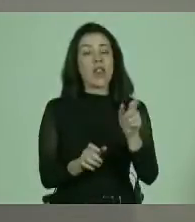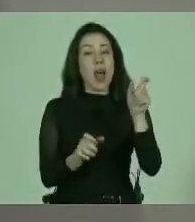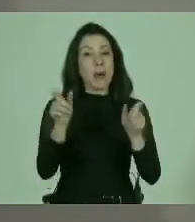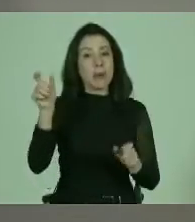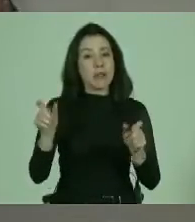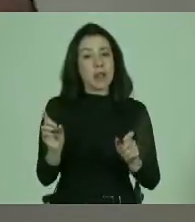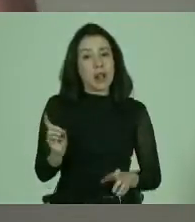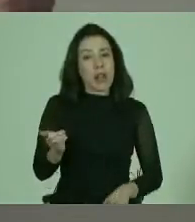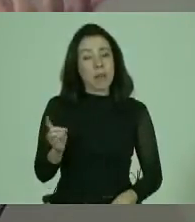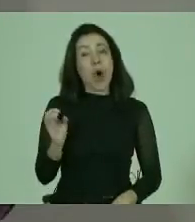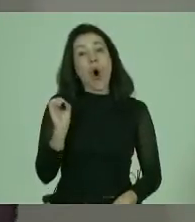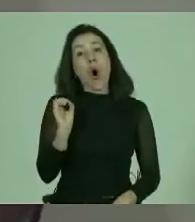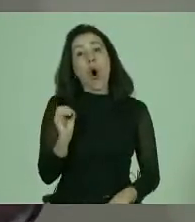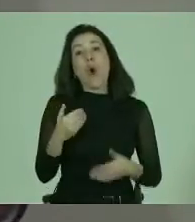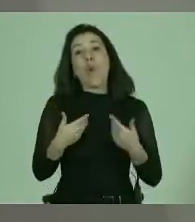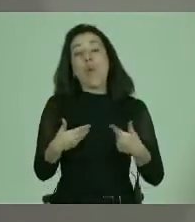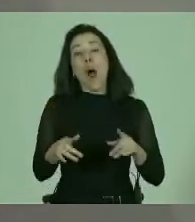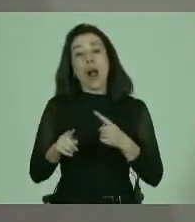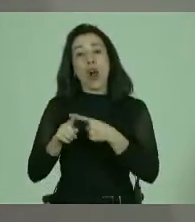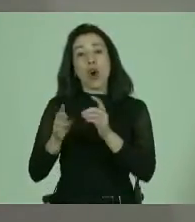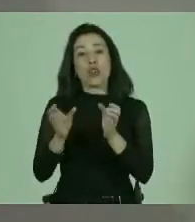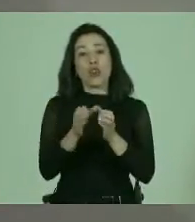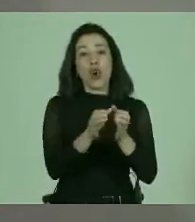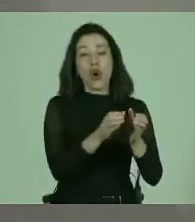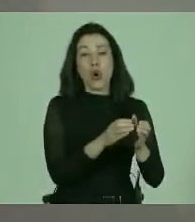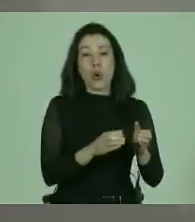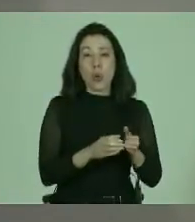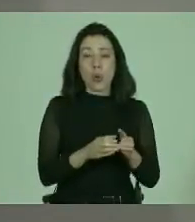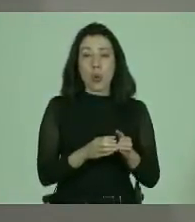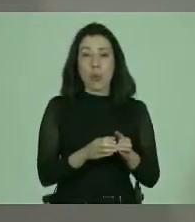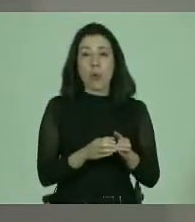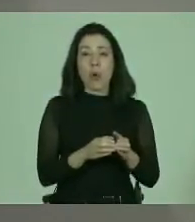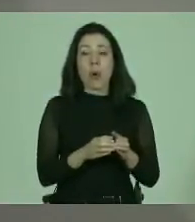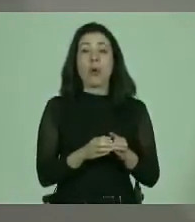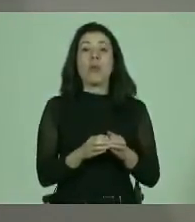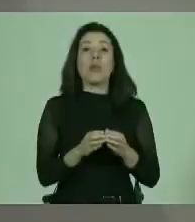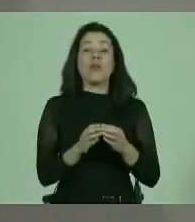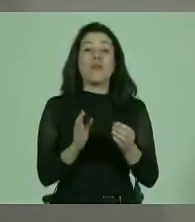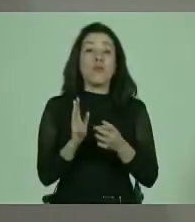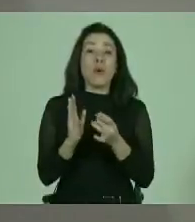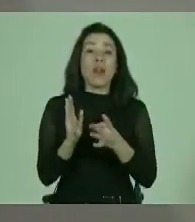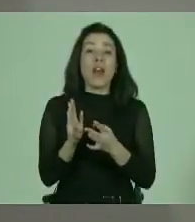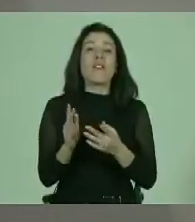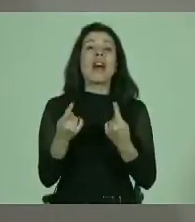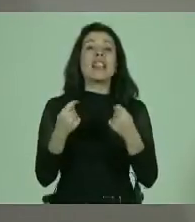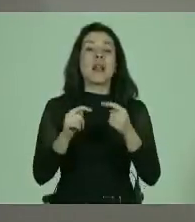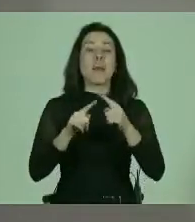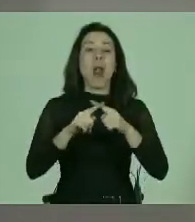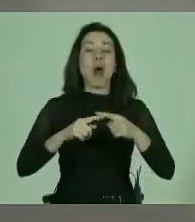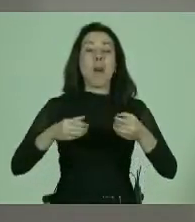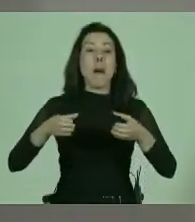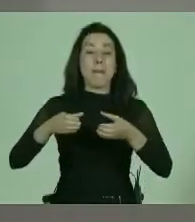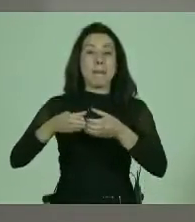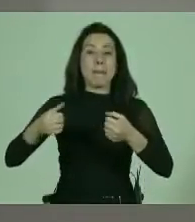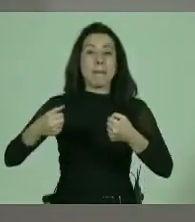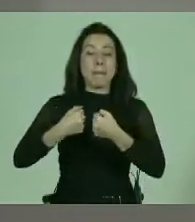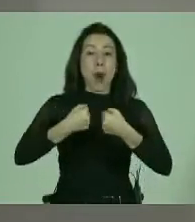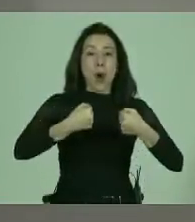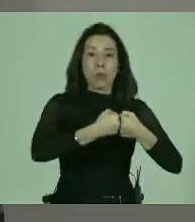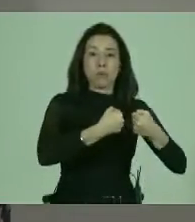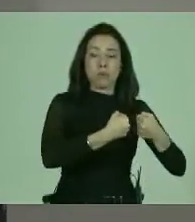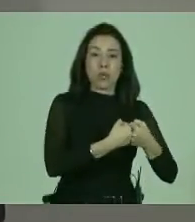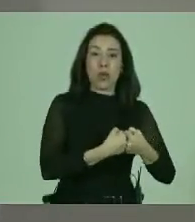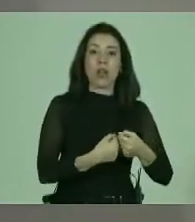con discapacidad o de cualquier otro grupo de los que terminaban vulnerables tratándolo así en bloque claro está que